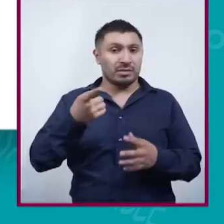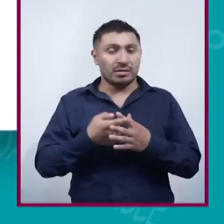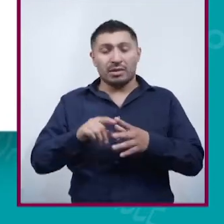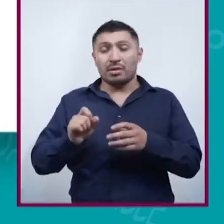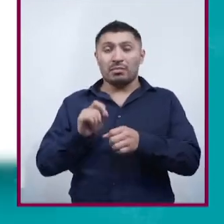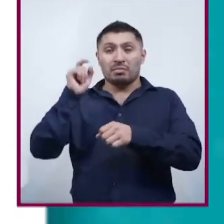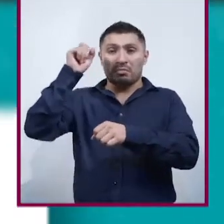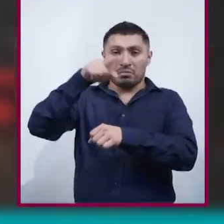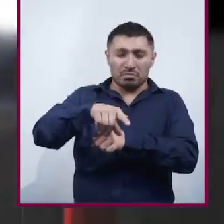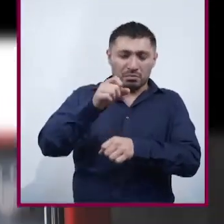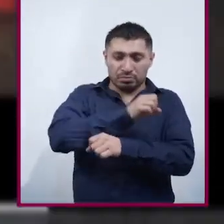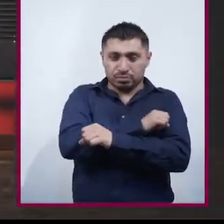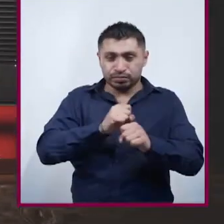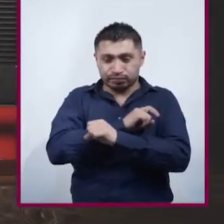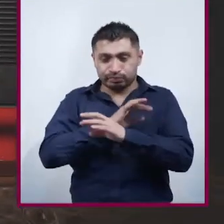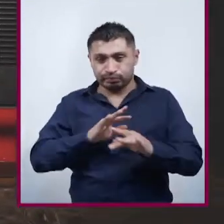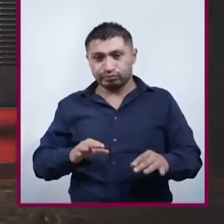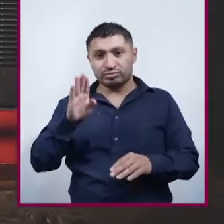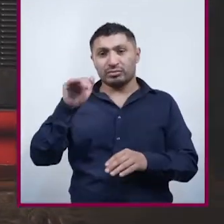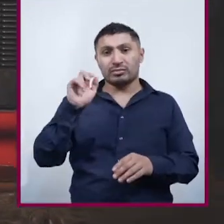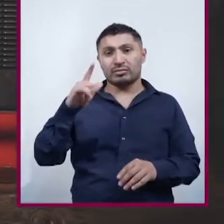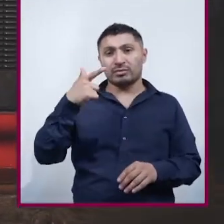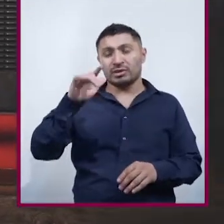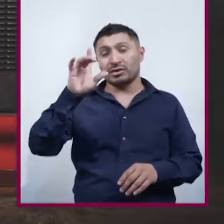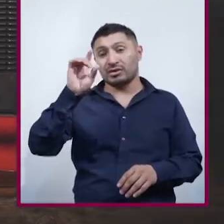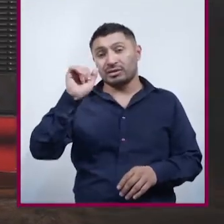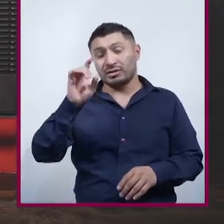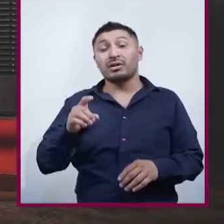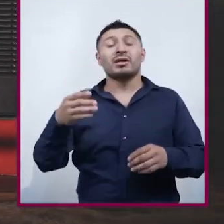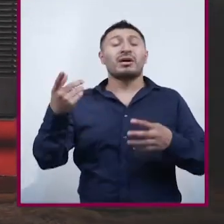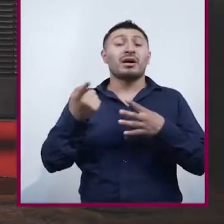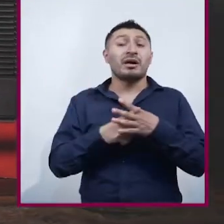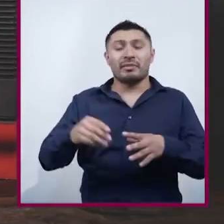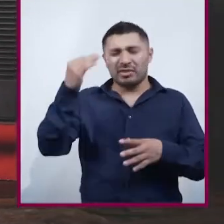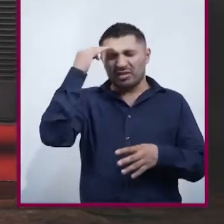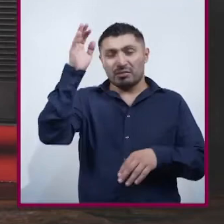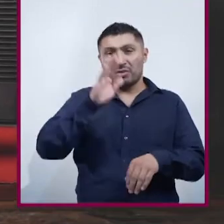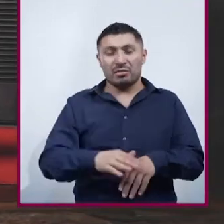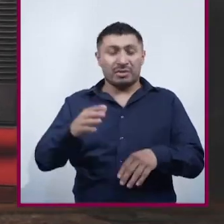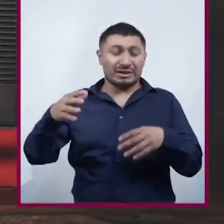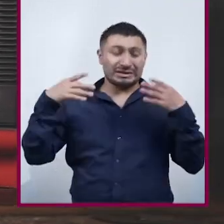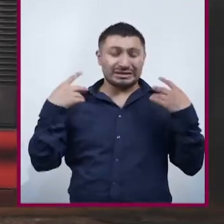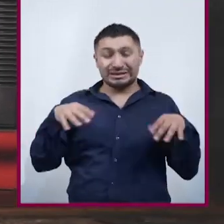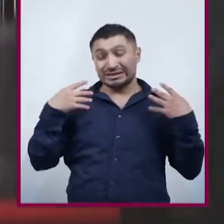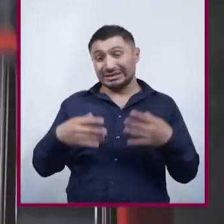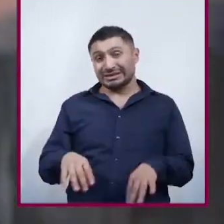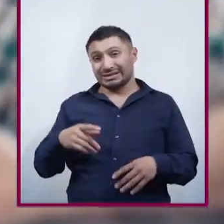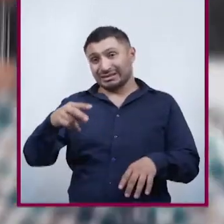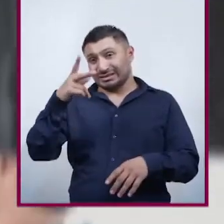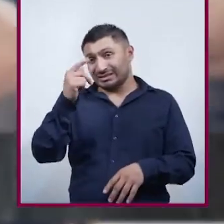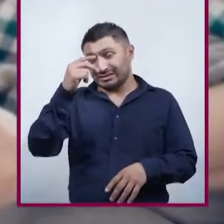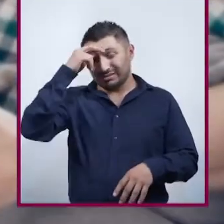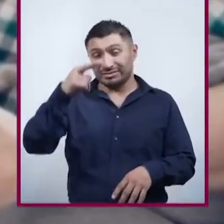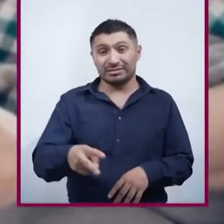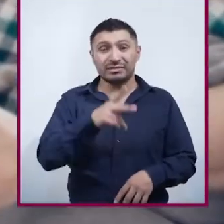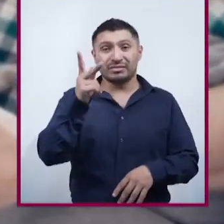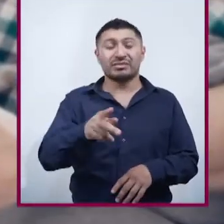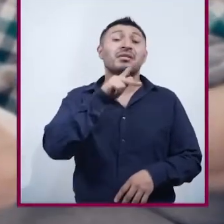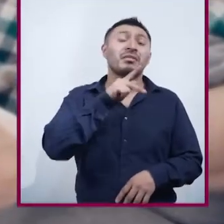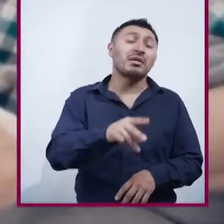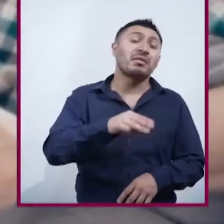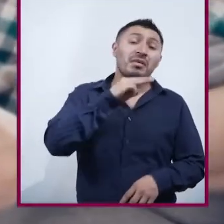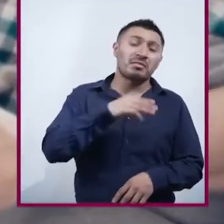los bombardeos a Bagdad. Entonces ocurrió uno de los momentos más embarazosos de la televisión mexicana. Pregúntale a tu